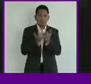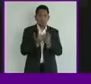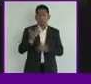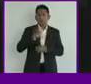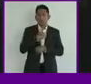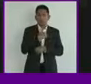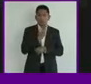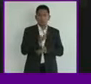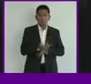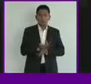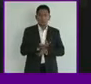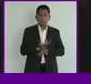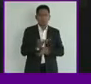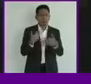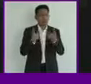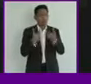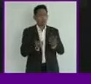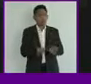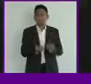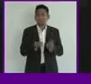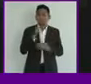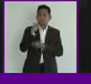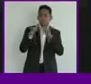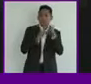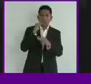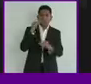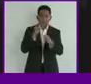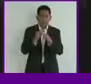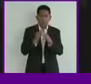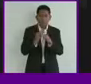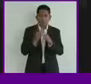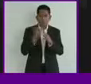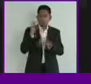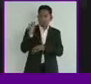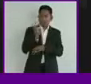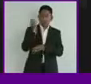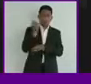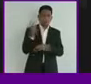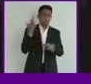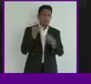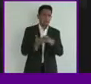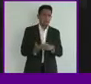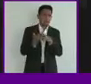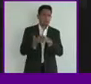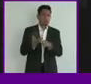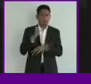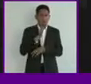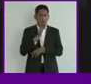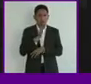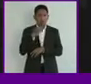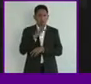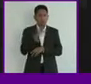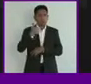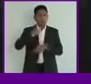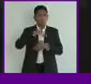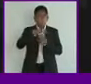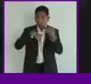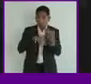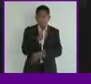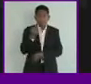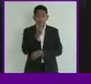nosotros. El mundo se ha digitalizado y la información y el conocimiento no es solo de algunas personas, sino que puede ser de todos. Hoy en día la